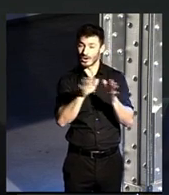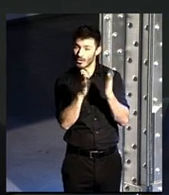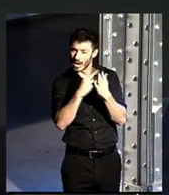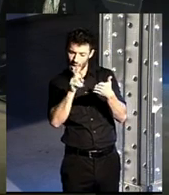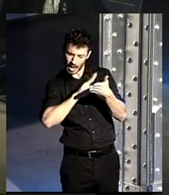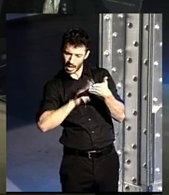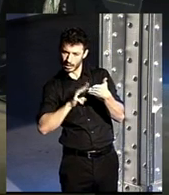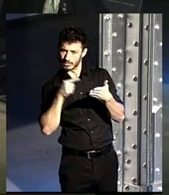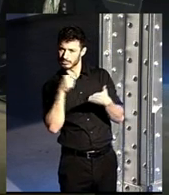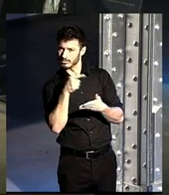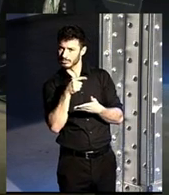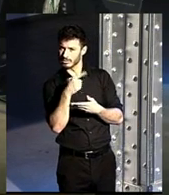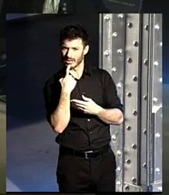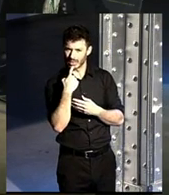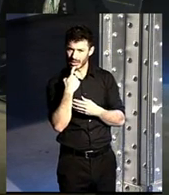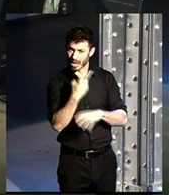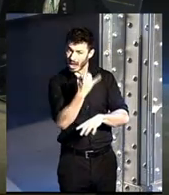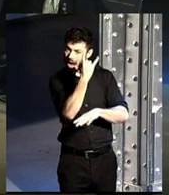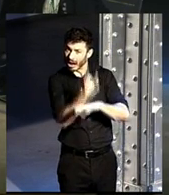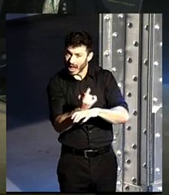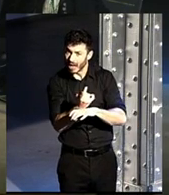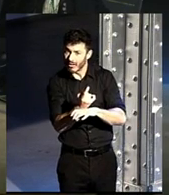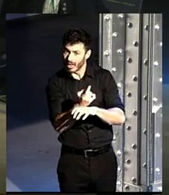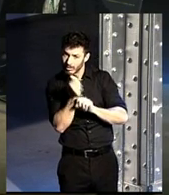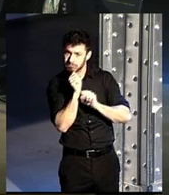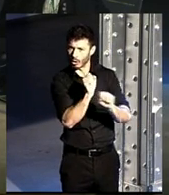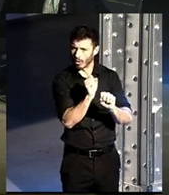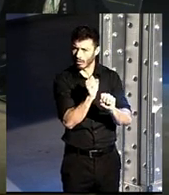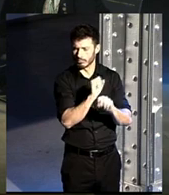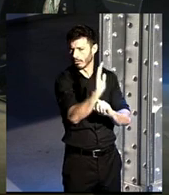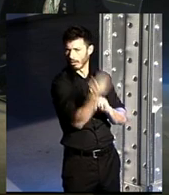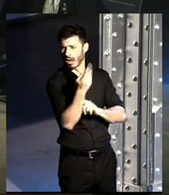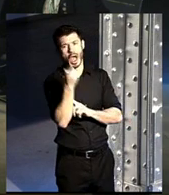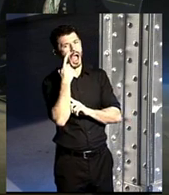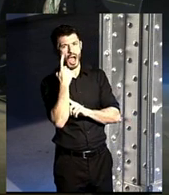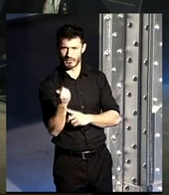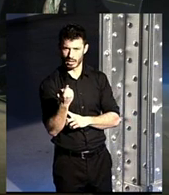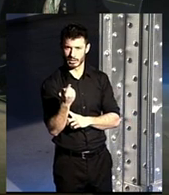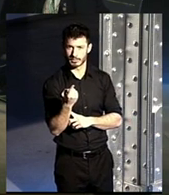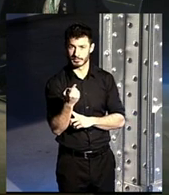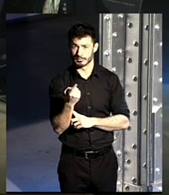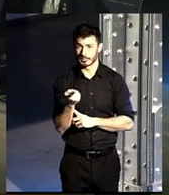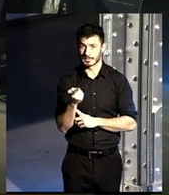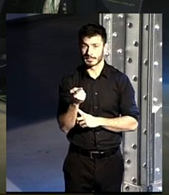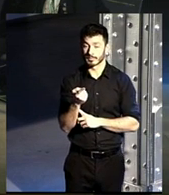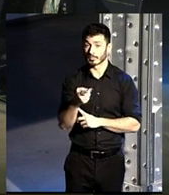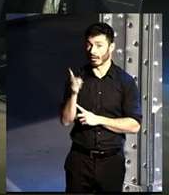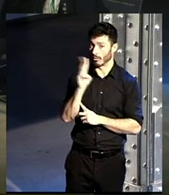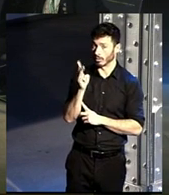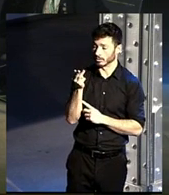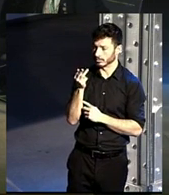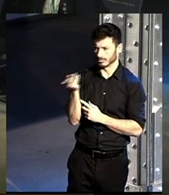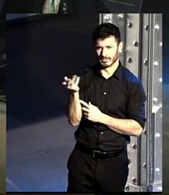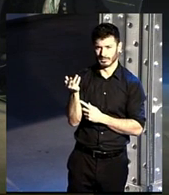va en contra de la gravedad, que me lo enseñen. ¿Dónde está? Y a Verne, a Wells, en un artículo le dijo, le acusó, dice, pero usted